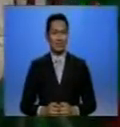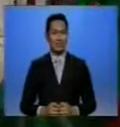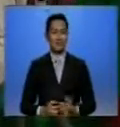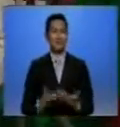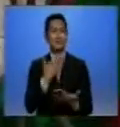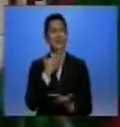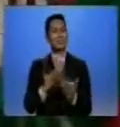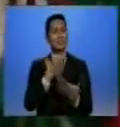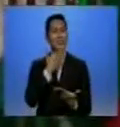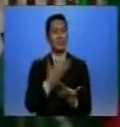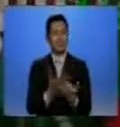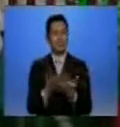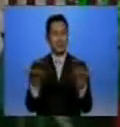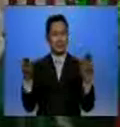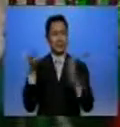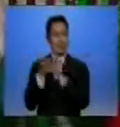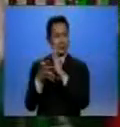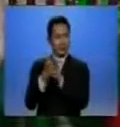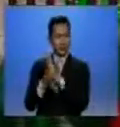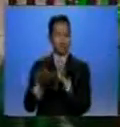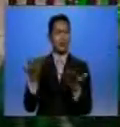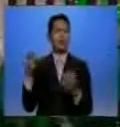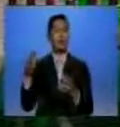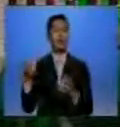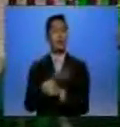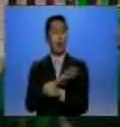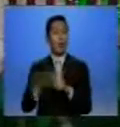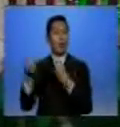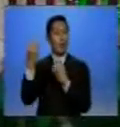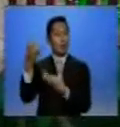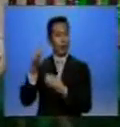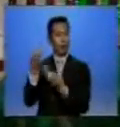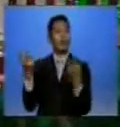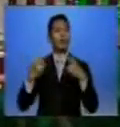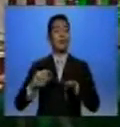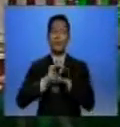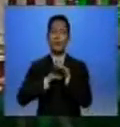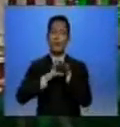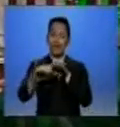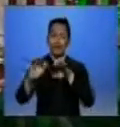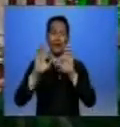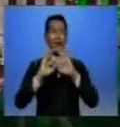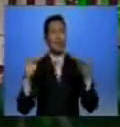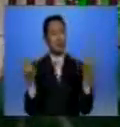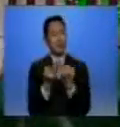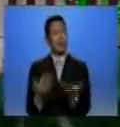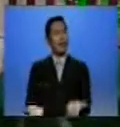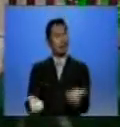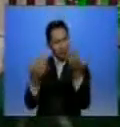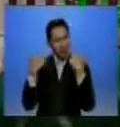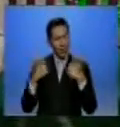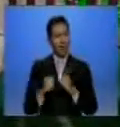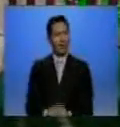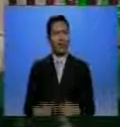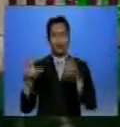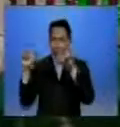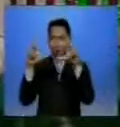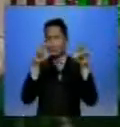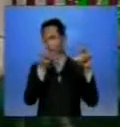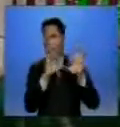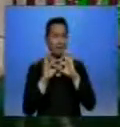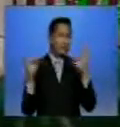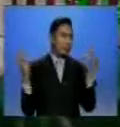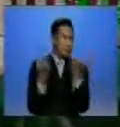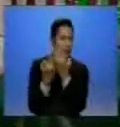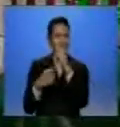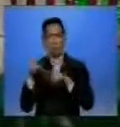Muchísimas gracias, Silrat, por este completo informe. Y por la invitación, para que las familias en Quito salgan a tomarse una linda foto familiar o con